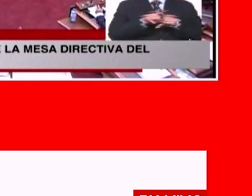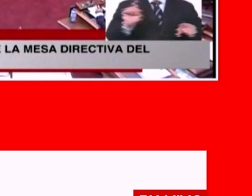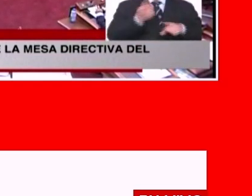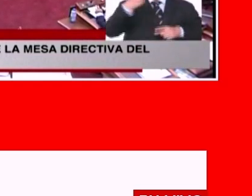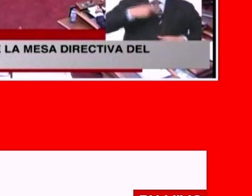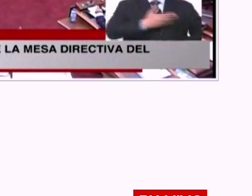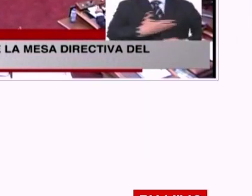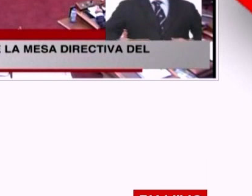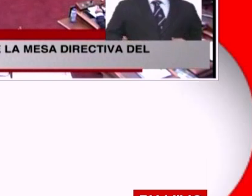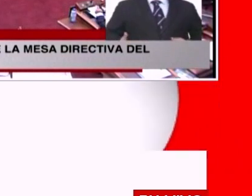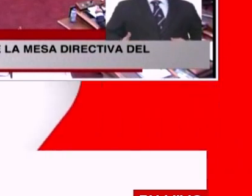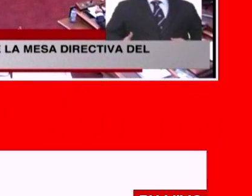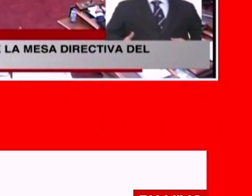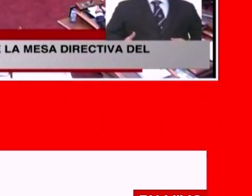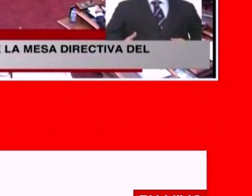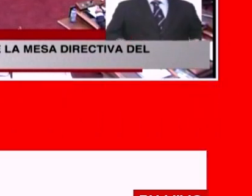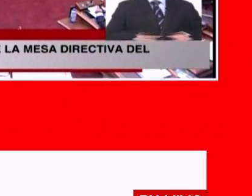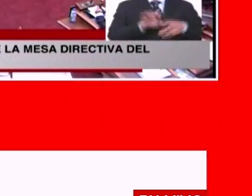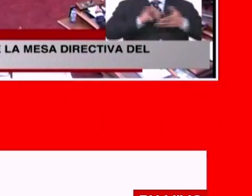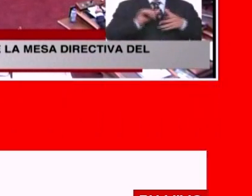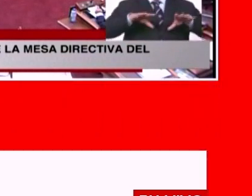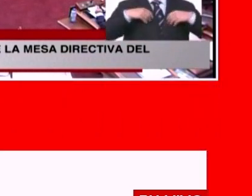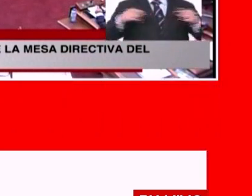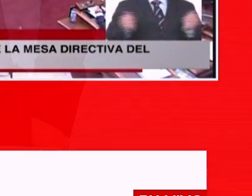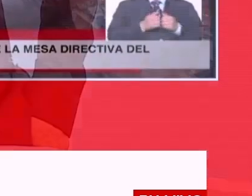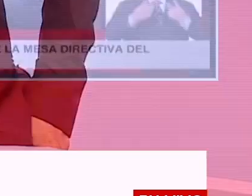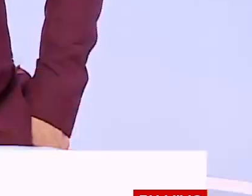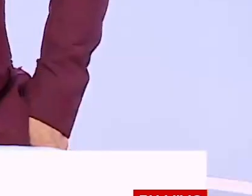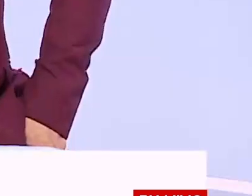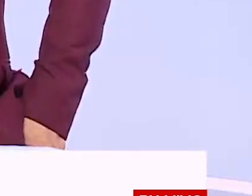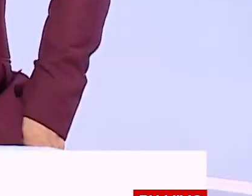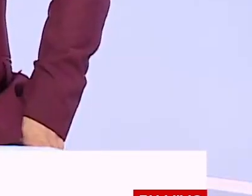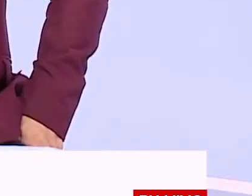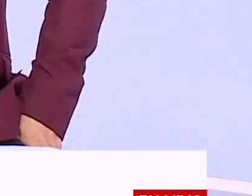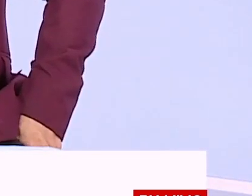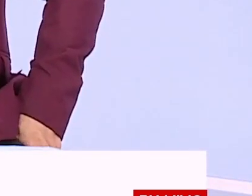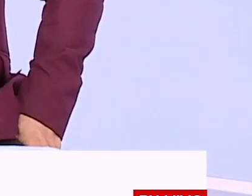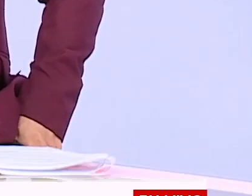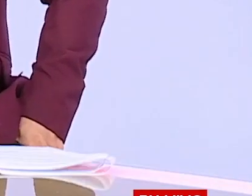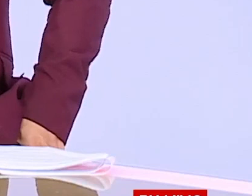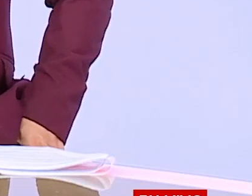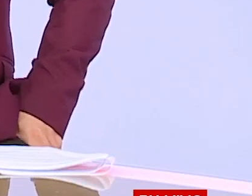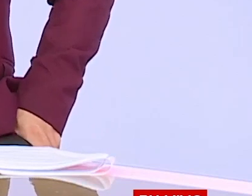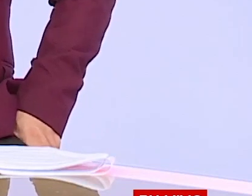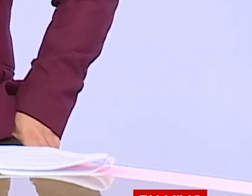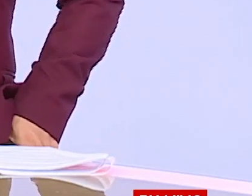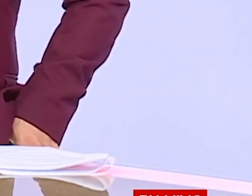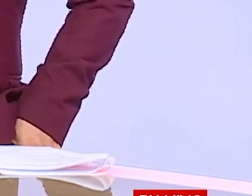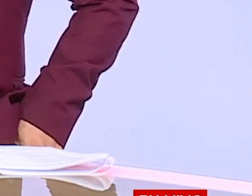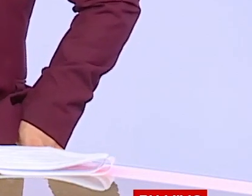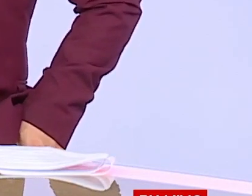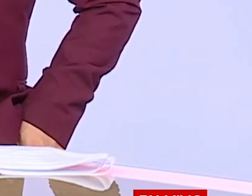él preliminarmente. Bien, gracias, Giancarlo. Una situación confusa, ¿no? Porque si de honrar la memoria se trataba, no hubiera